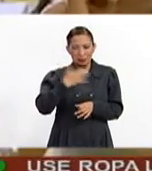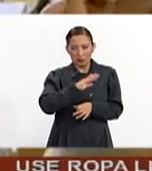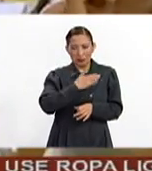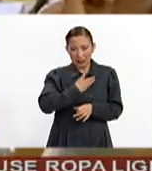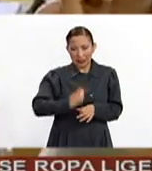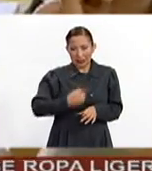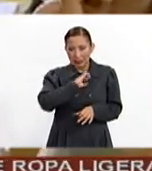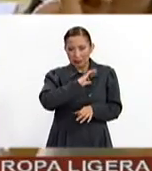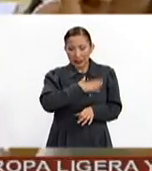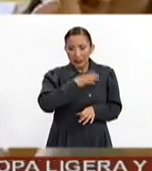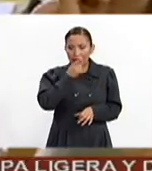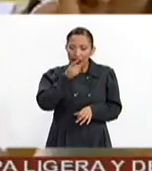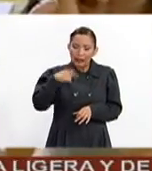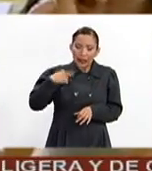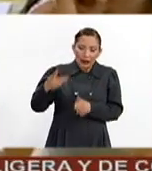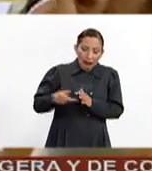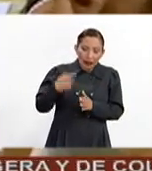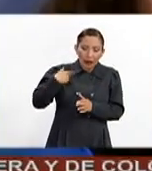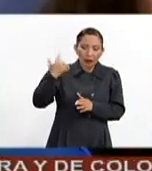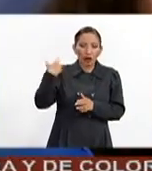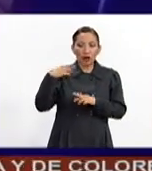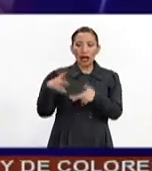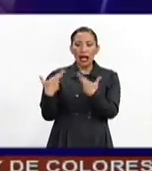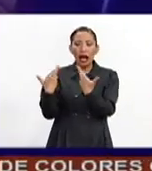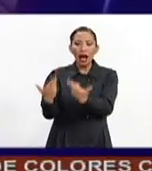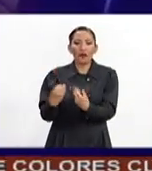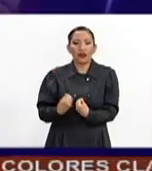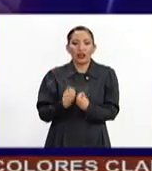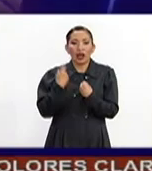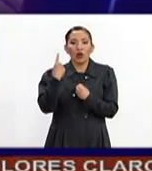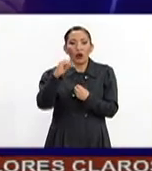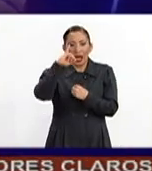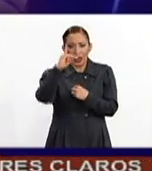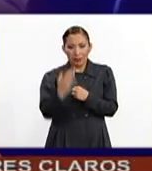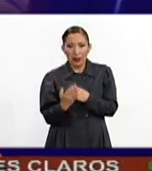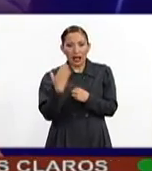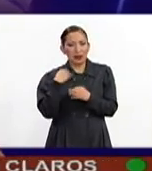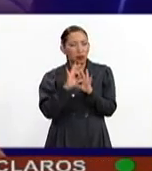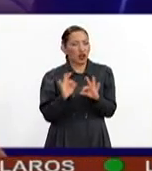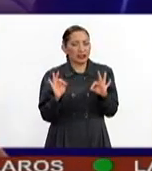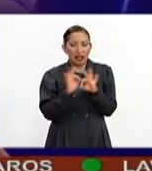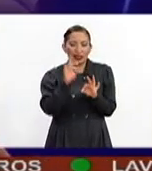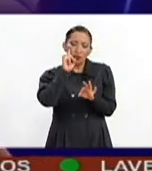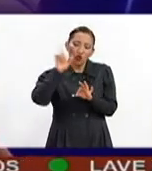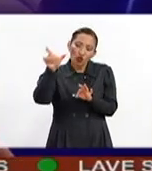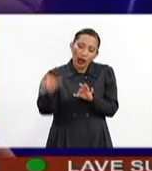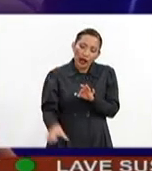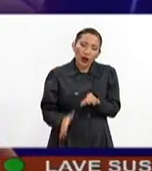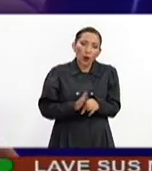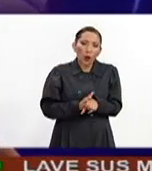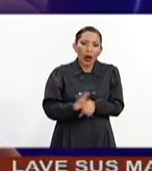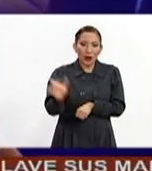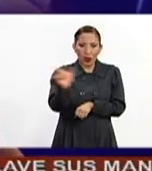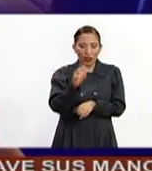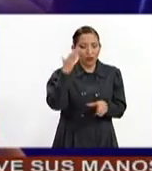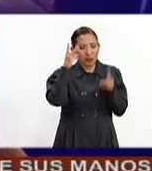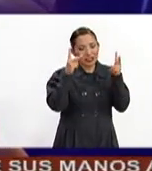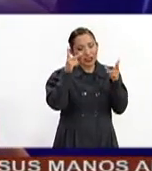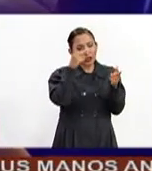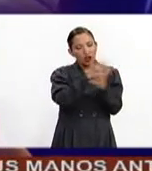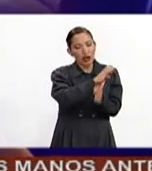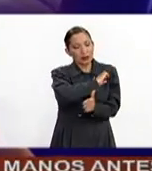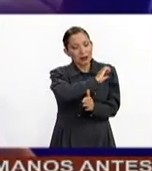este país, aseguró que cada día era un regalo. Una de las imágenes icónicas de esta mujer fue precisamente cuando visitó a las